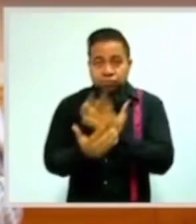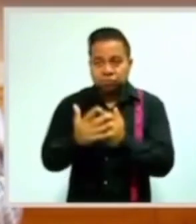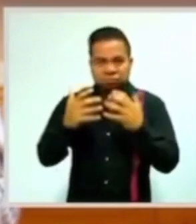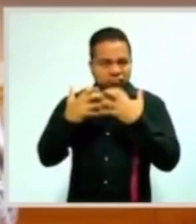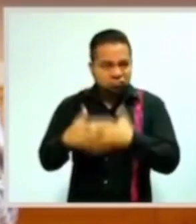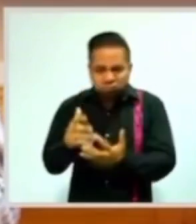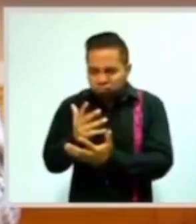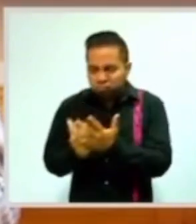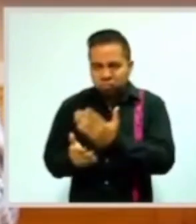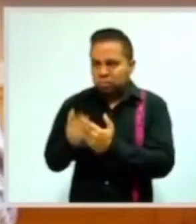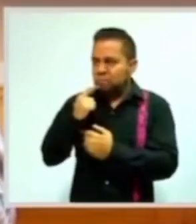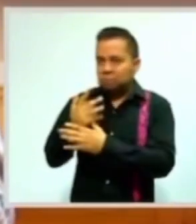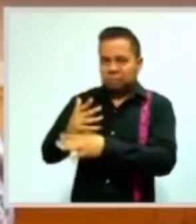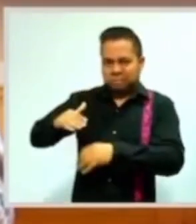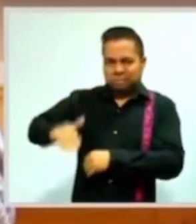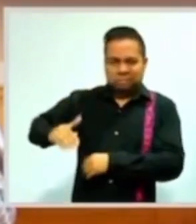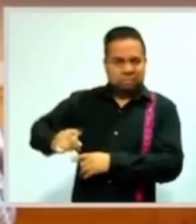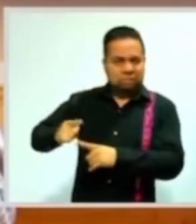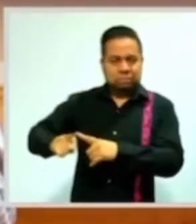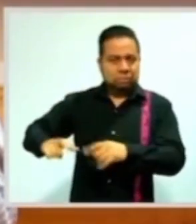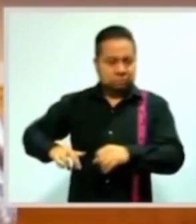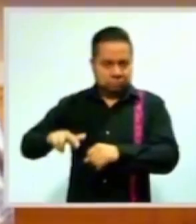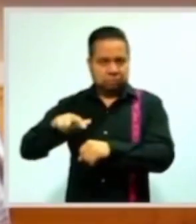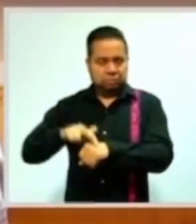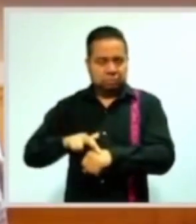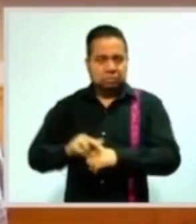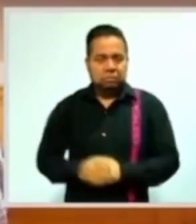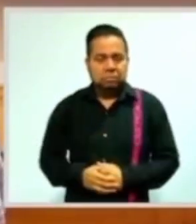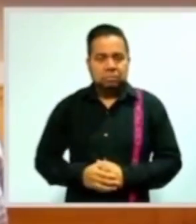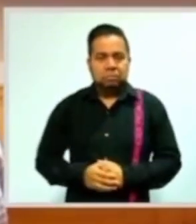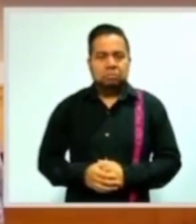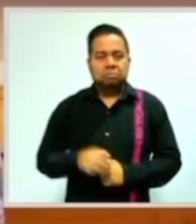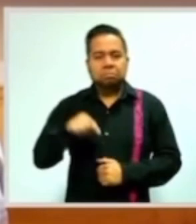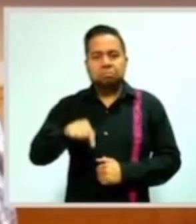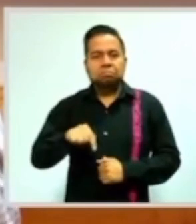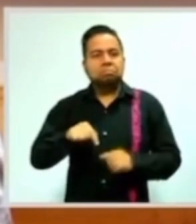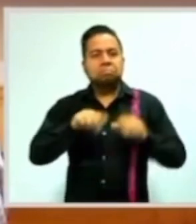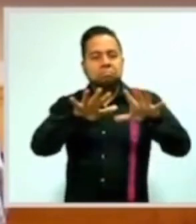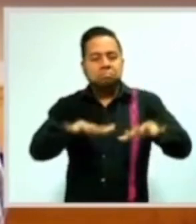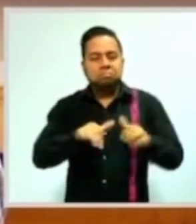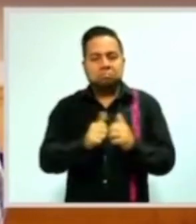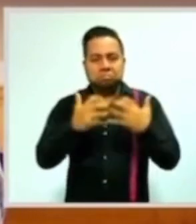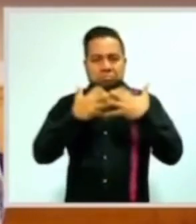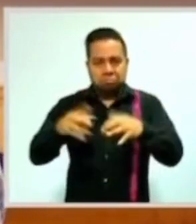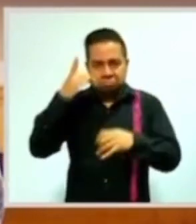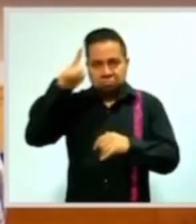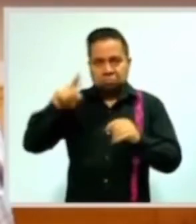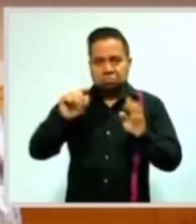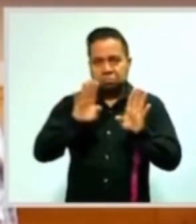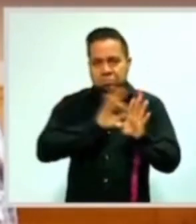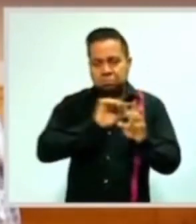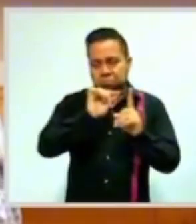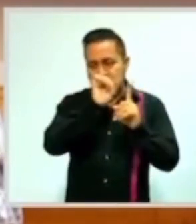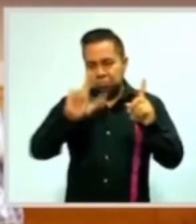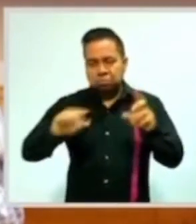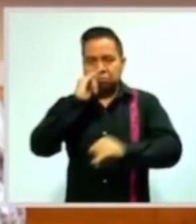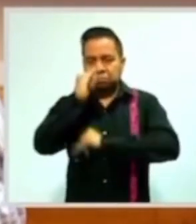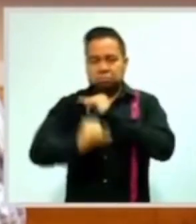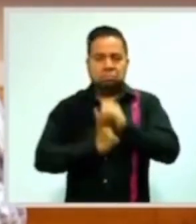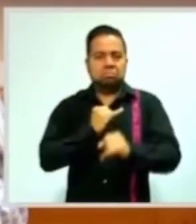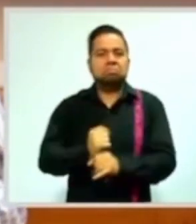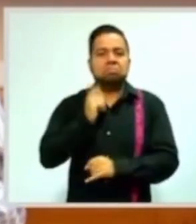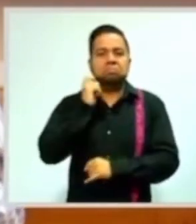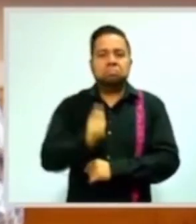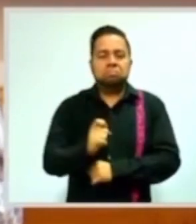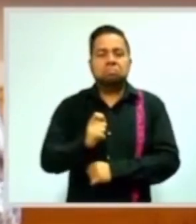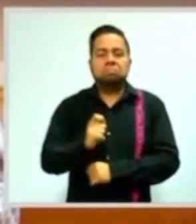como bien lo señaló hace un momento el gobernador, en este encuentro que se tuvo con empresarios a nivel nacional e internacional, pues